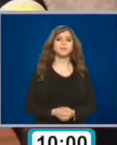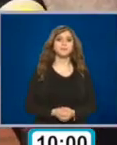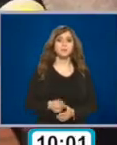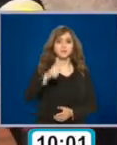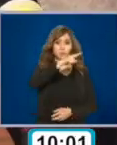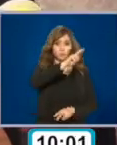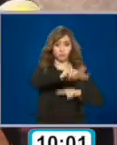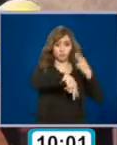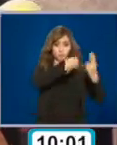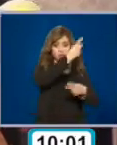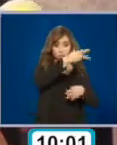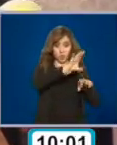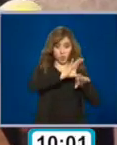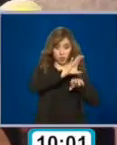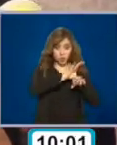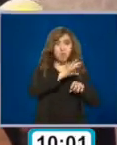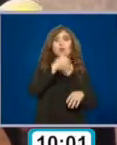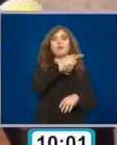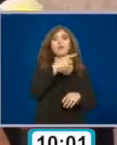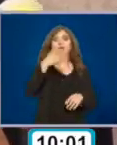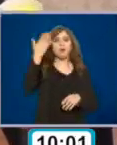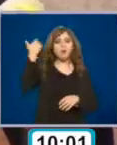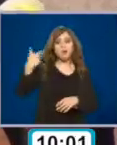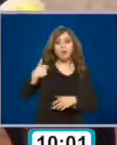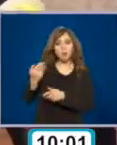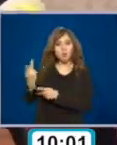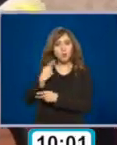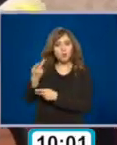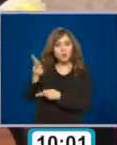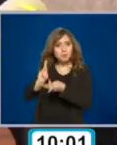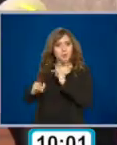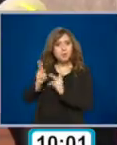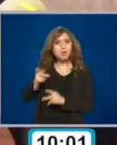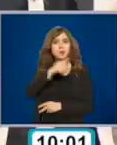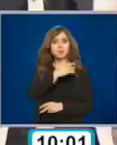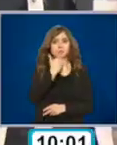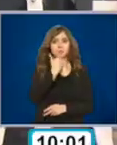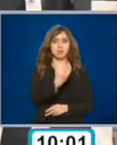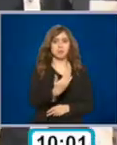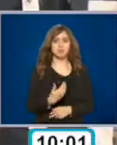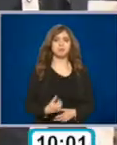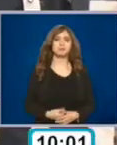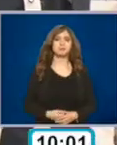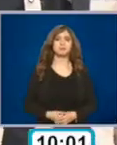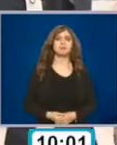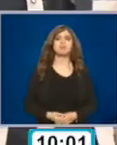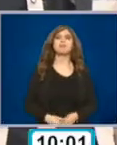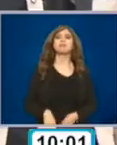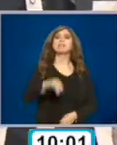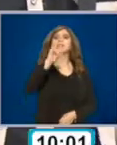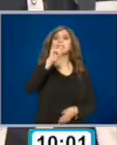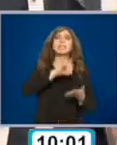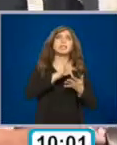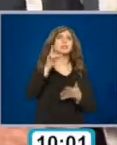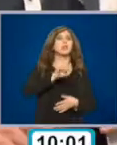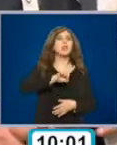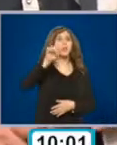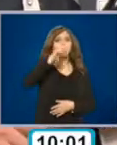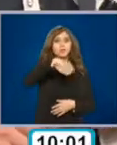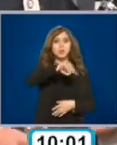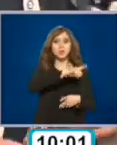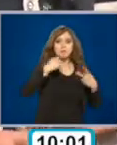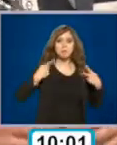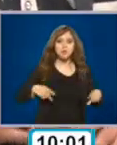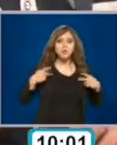en Colombia, que por cierto estaban platicando que les fue muy bien. Cuéntame. Claro que sí, gracias a Dios por allá la gente de Colombia nos recibió de la mejor manera. Como todos sabemos, ¿no? El